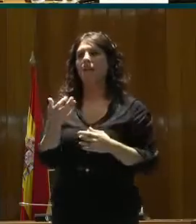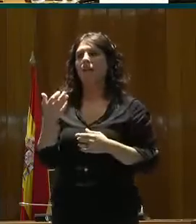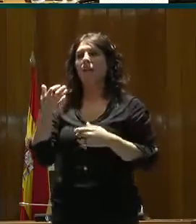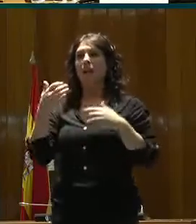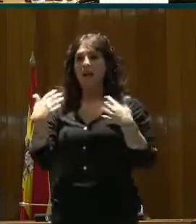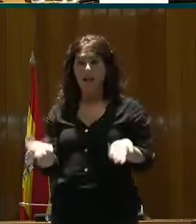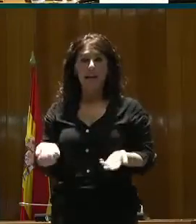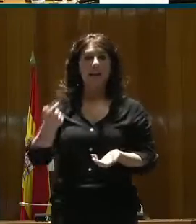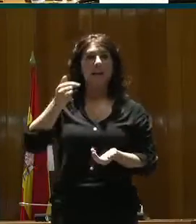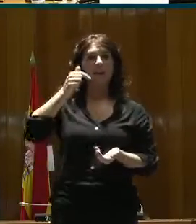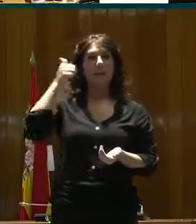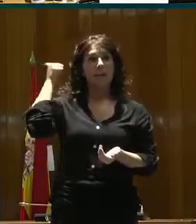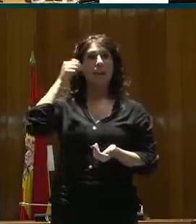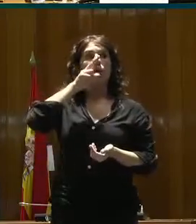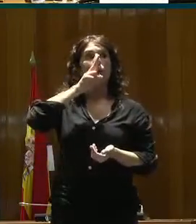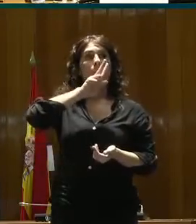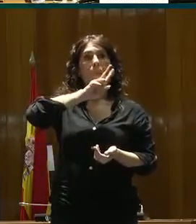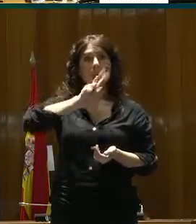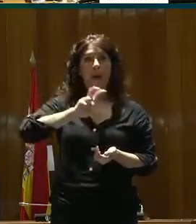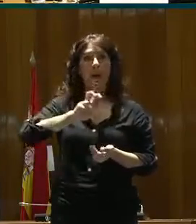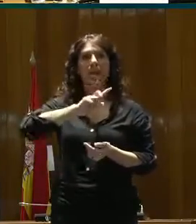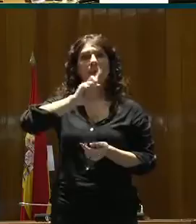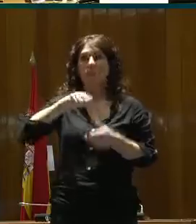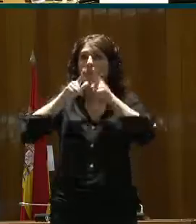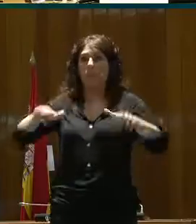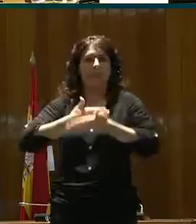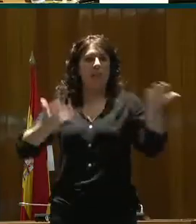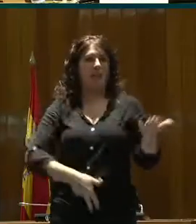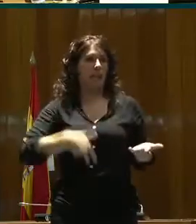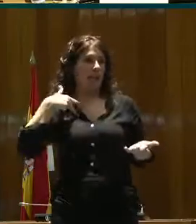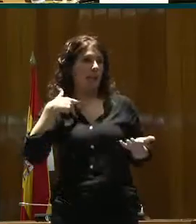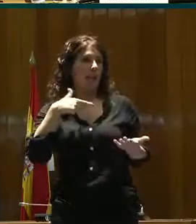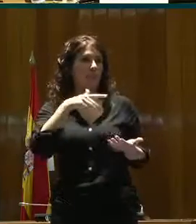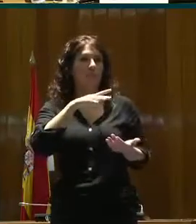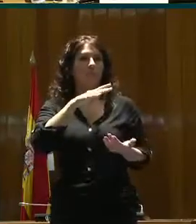innovadora también para las lenguas desde el punto de vista de la lingüística en general, puesto que no existe